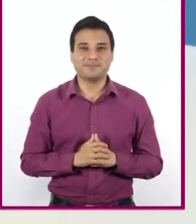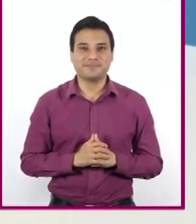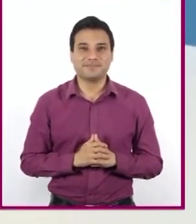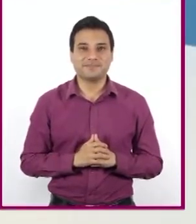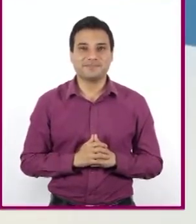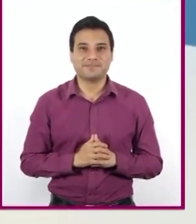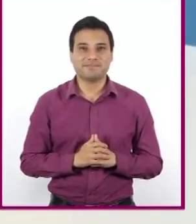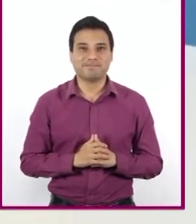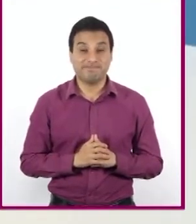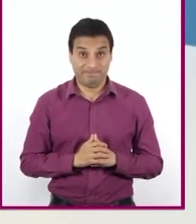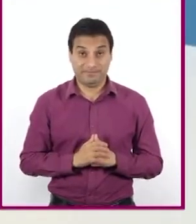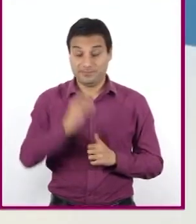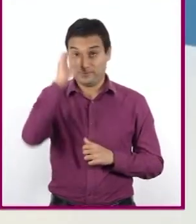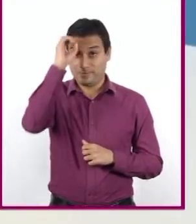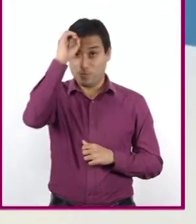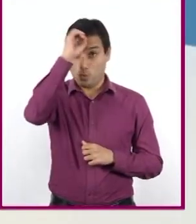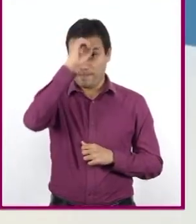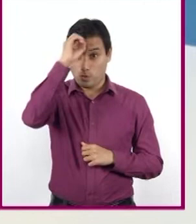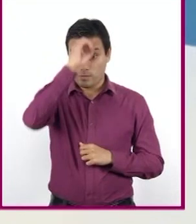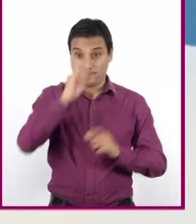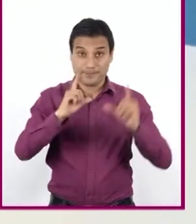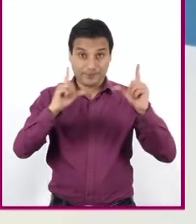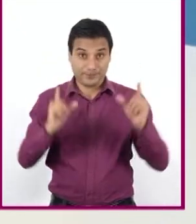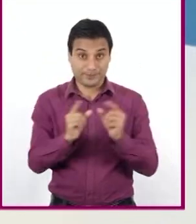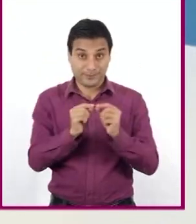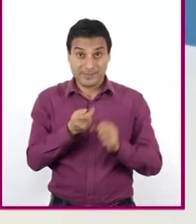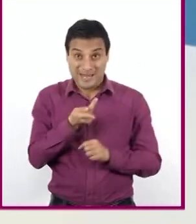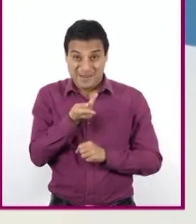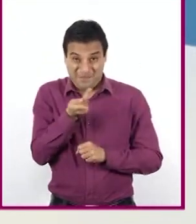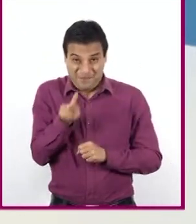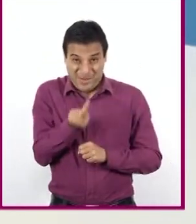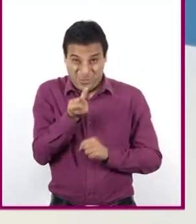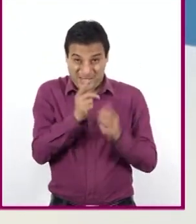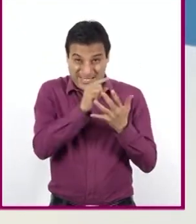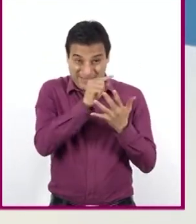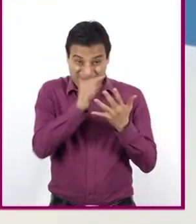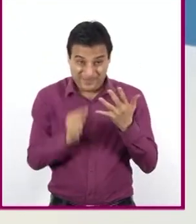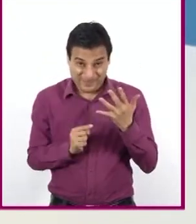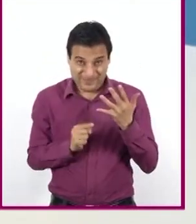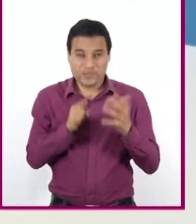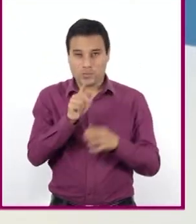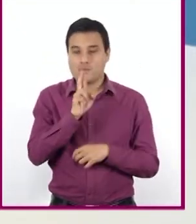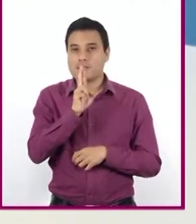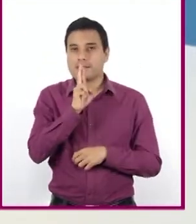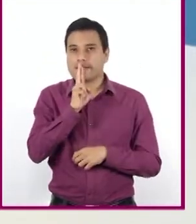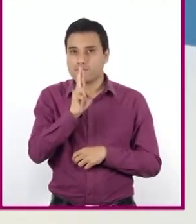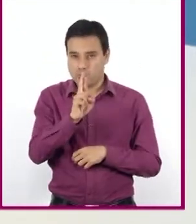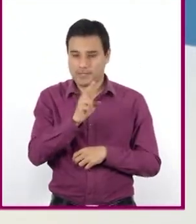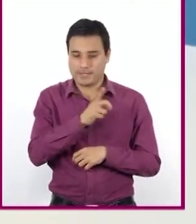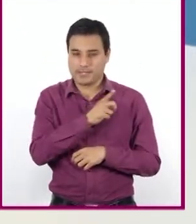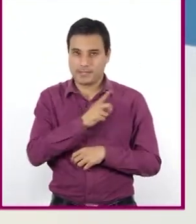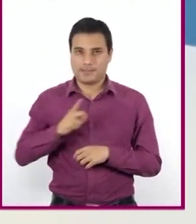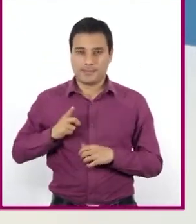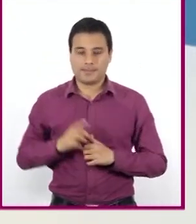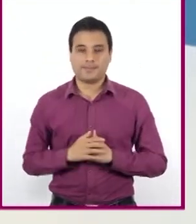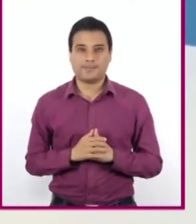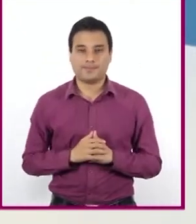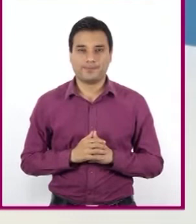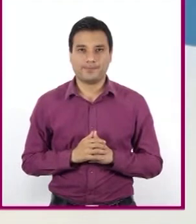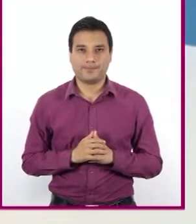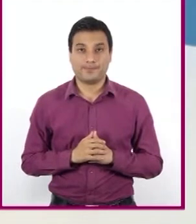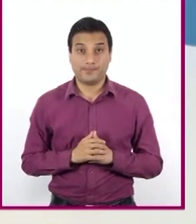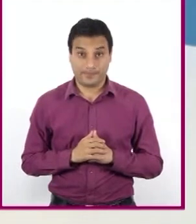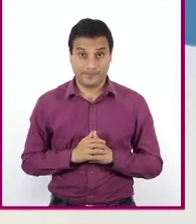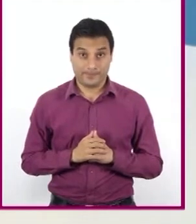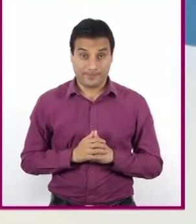En la conclusión, deben responder las preguntas que han decidido hacerse al principio de su investigación y, acorde a